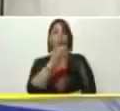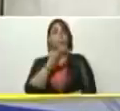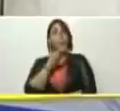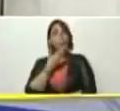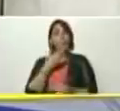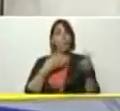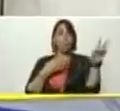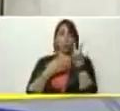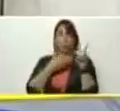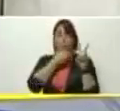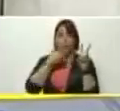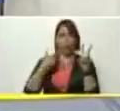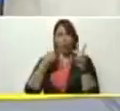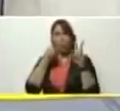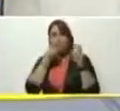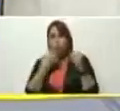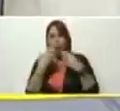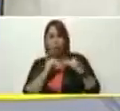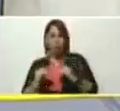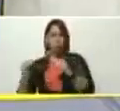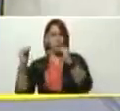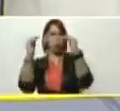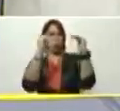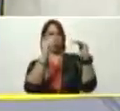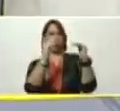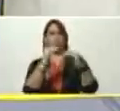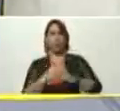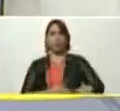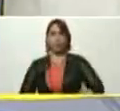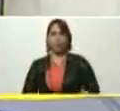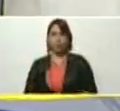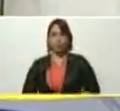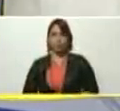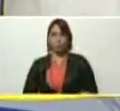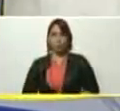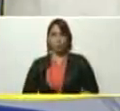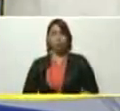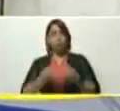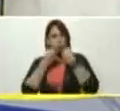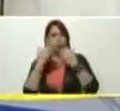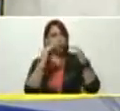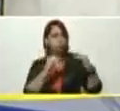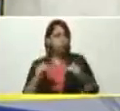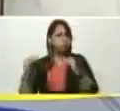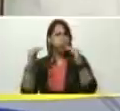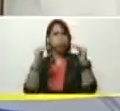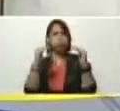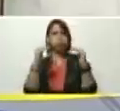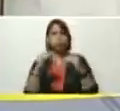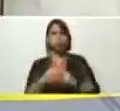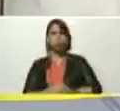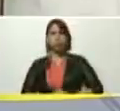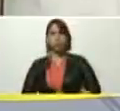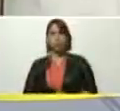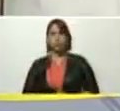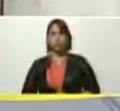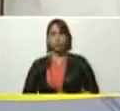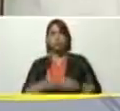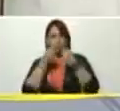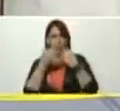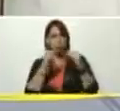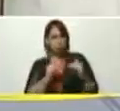mejora, es bueno para todos y buena para todas. Es bueno para todos y todas. Es